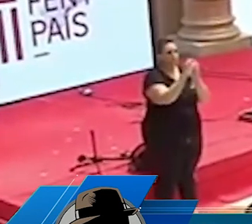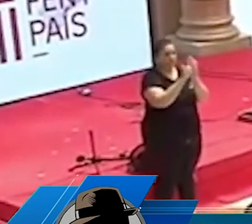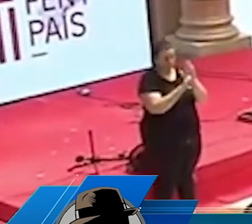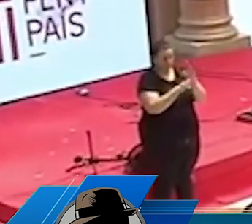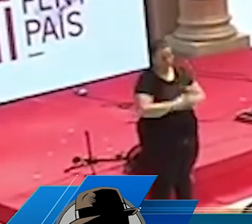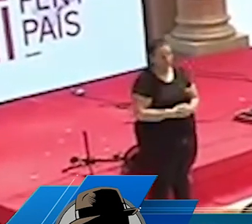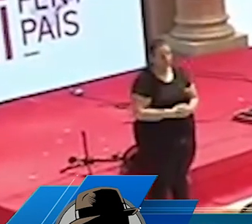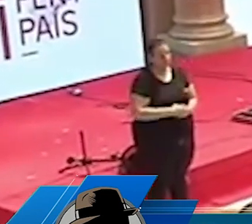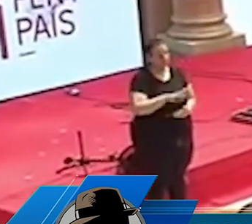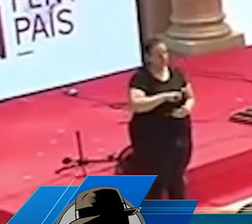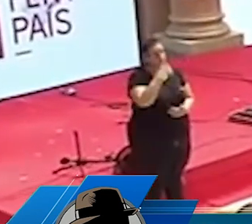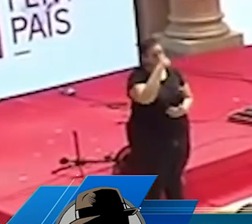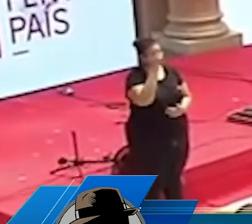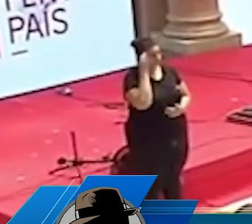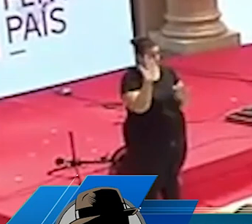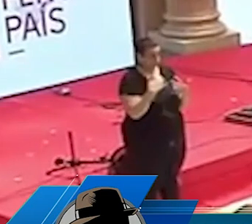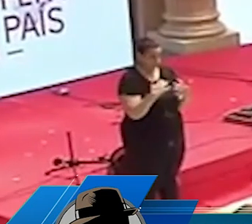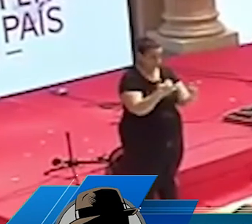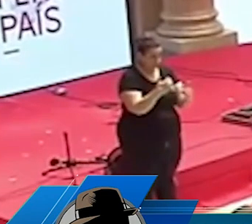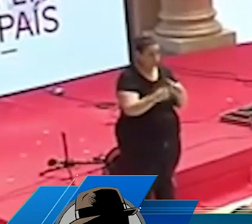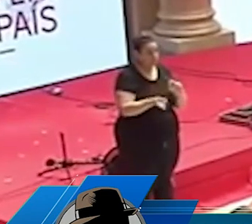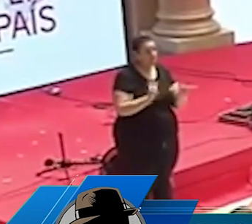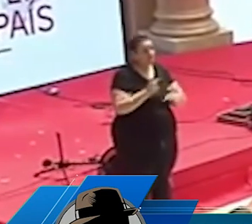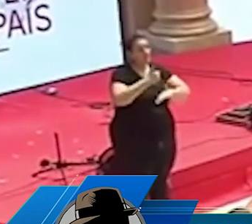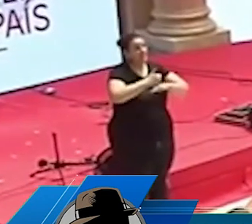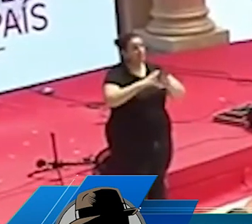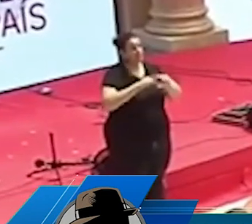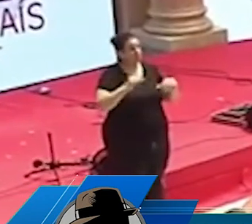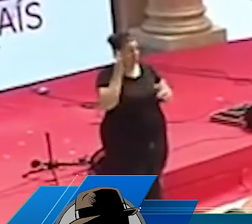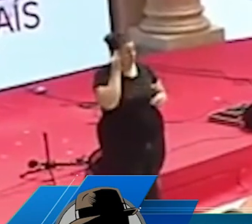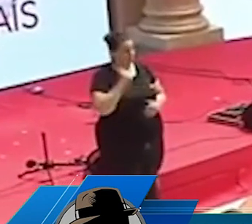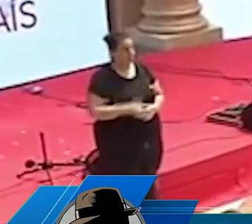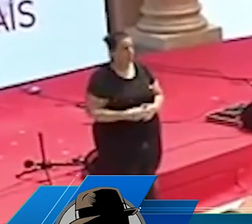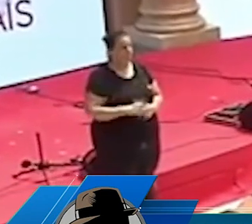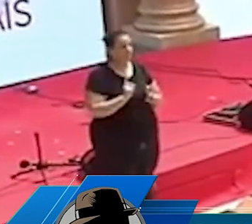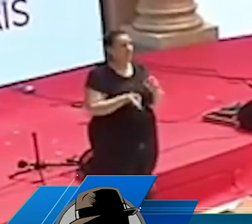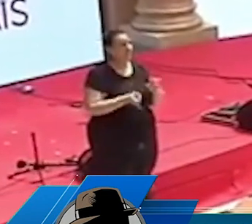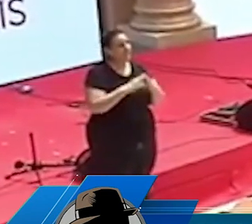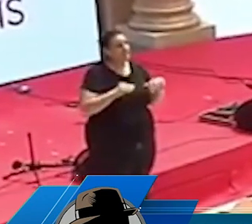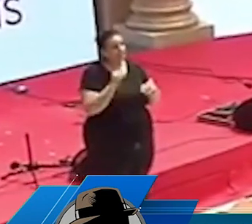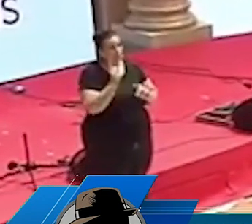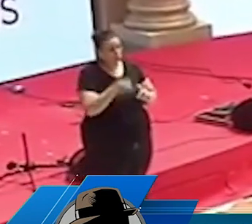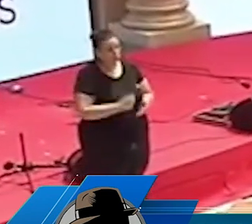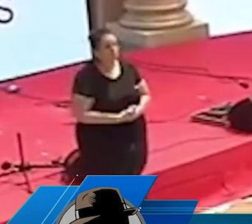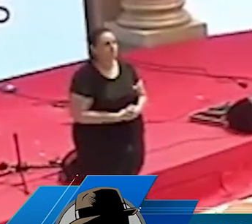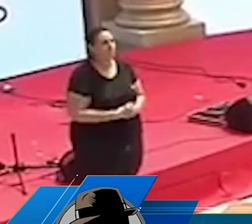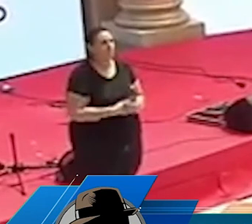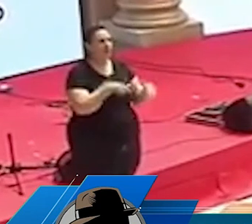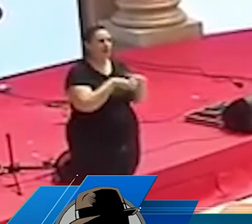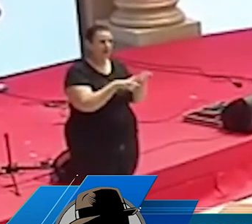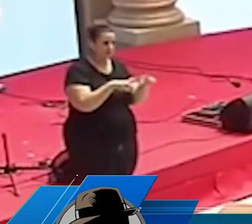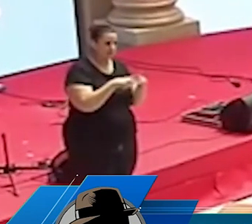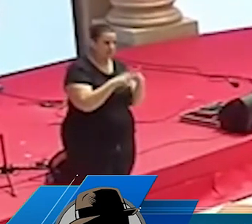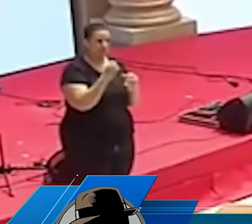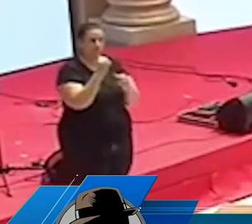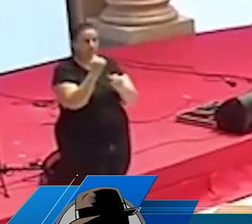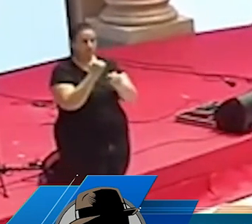de Autonomía Valenciano, el primer artículo, dice que se configura el pueblo valenciano como comunidad valenciana dentro de la